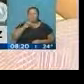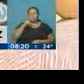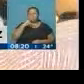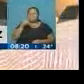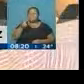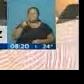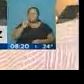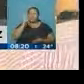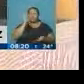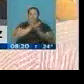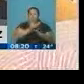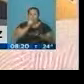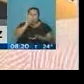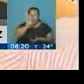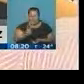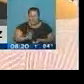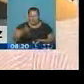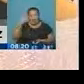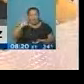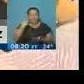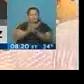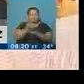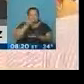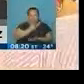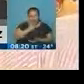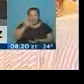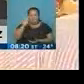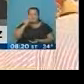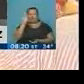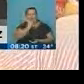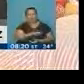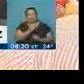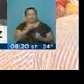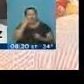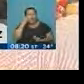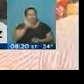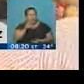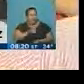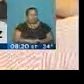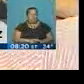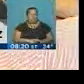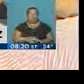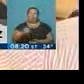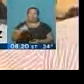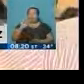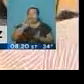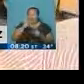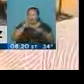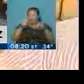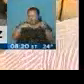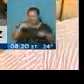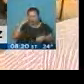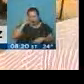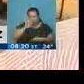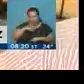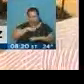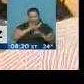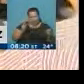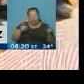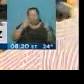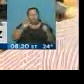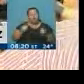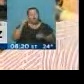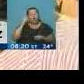posibilidad de sancionar a Venezuela, algo que había propuesto Mauricio Macri. ¿Cuál es su opinión? No debo opinar sobre ese tema porque